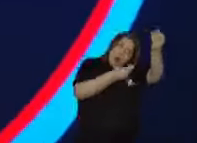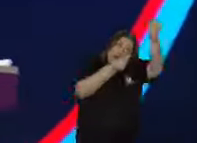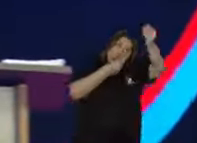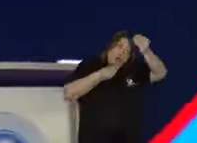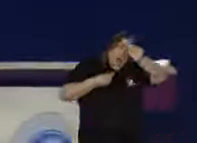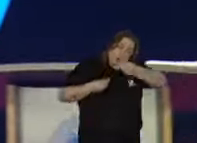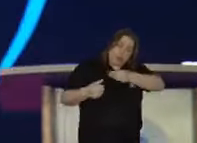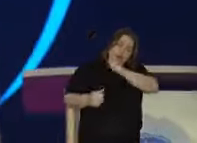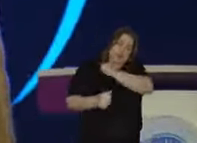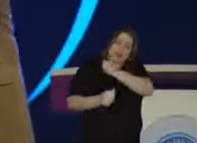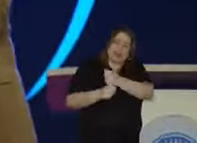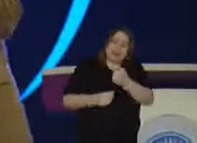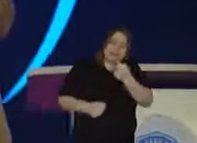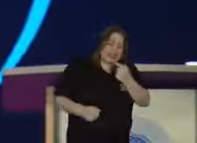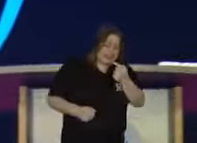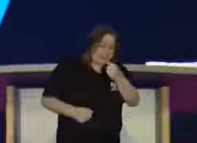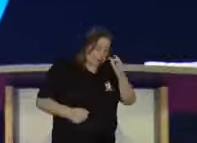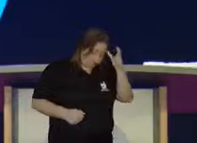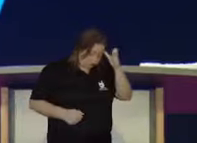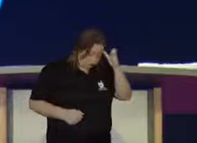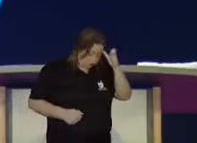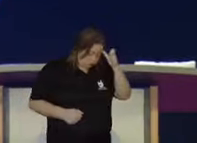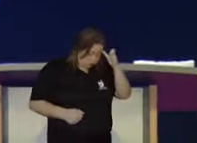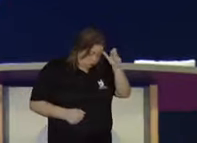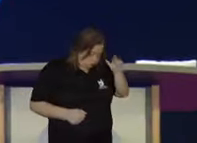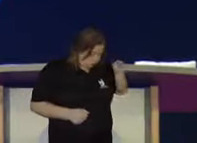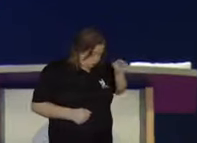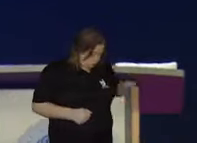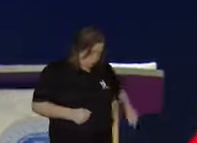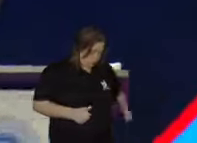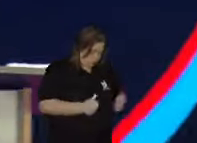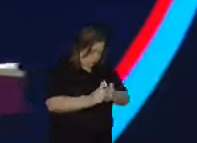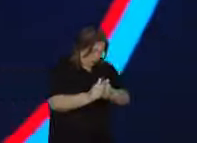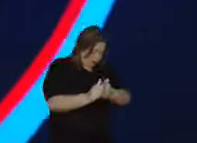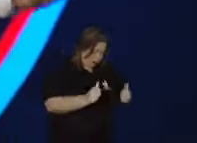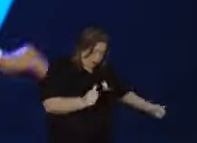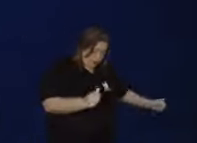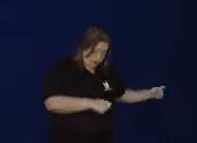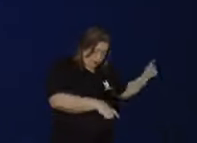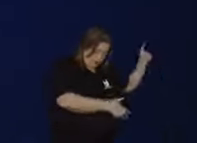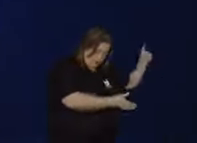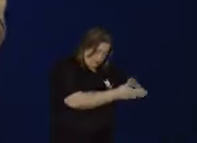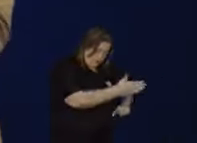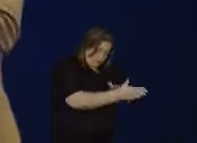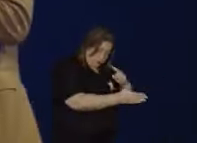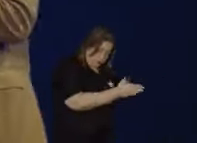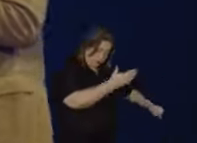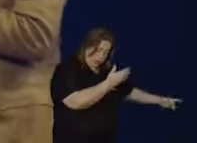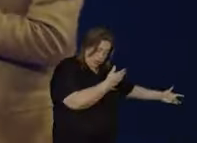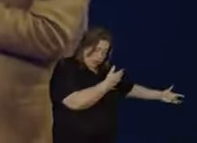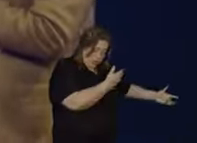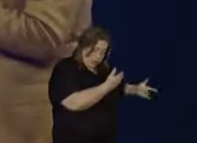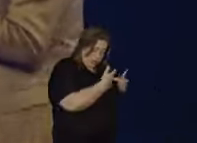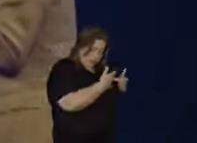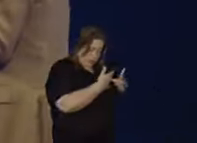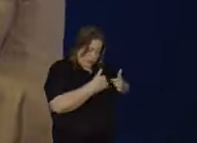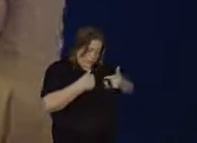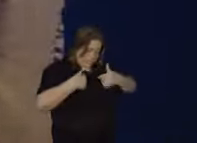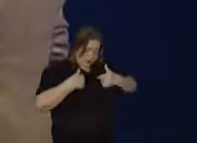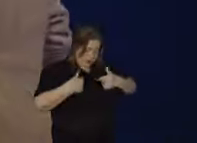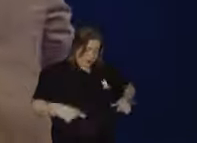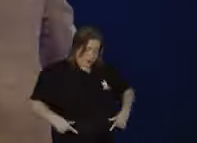para decirle: diablo inmundo, retrocede, no tenés arte ni parte en mi vida. Hay